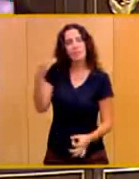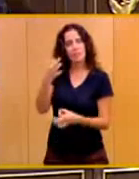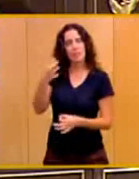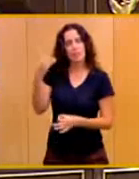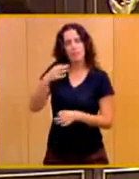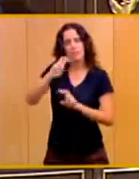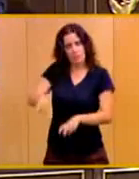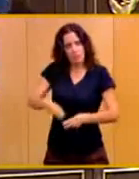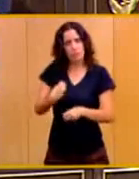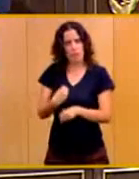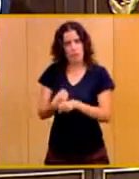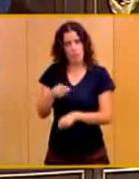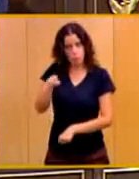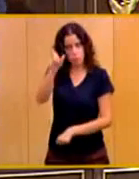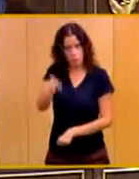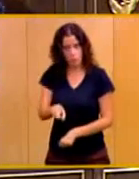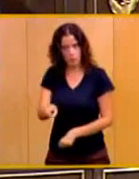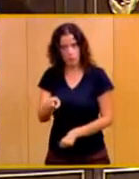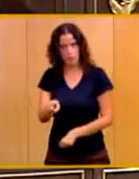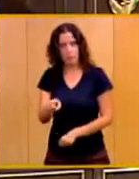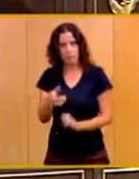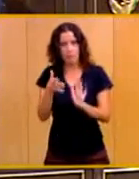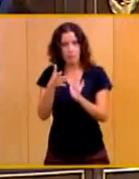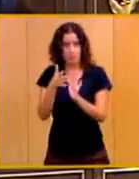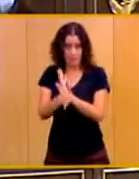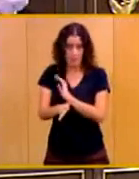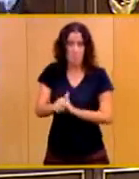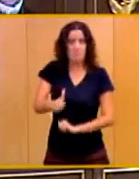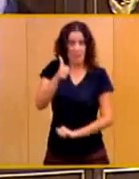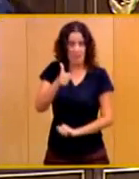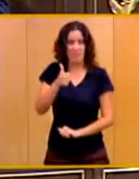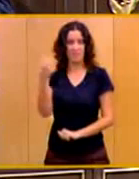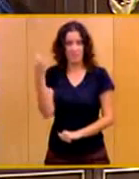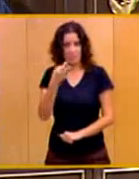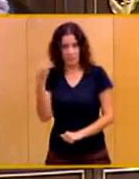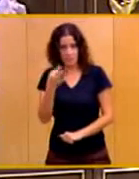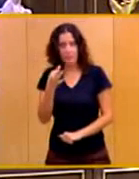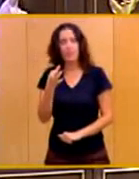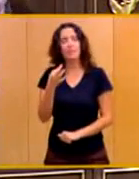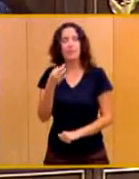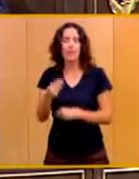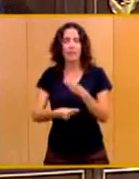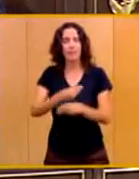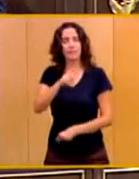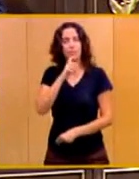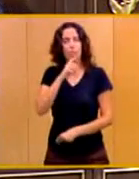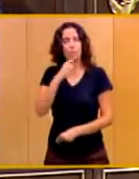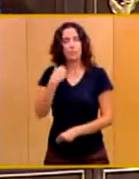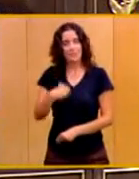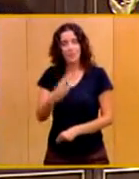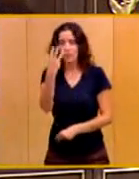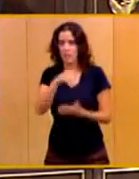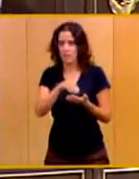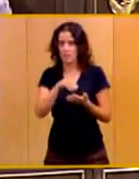reforma laboral. Y no satisfecho, negó evangélicamente por tercera vez.